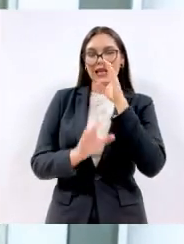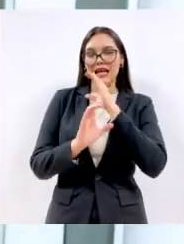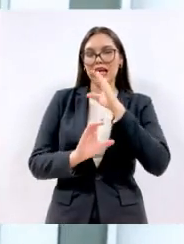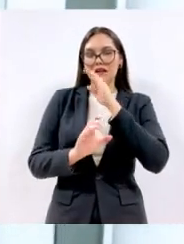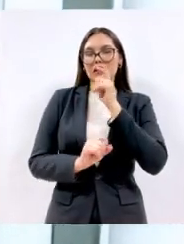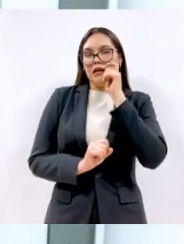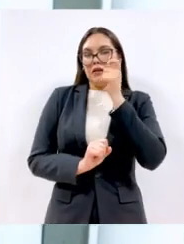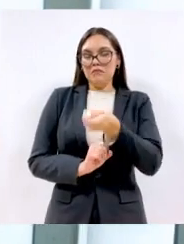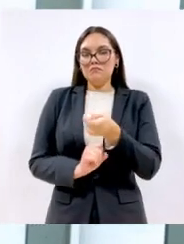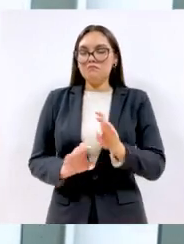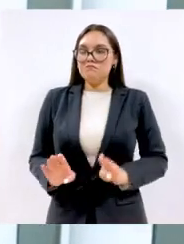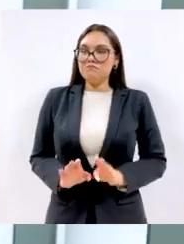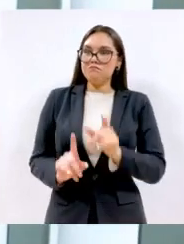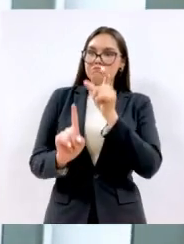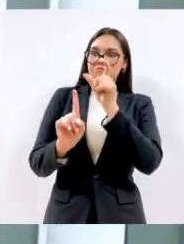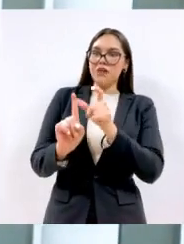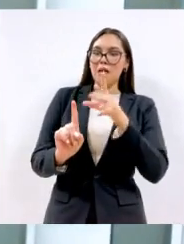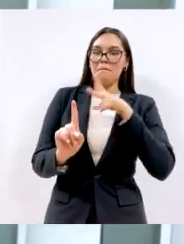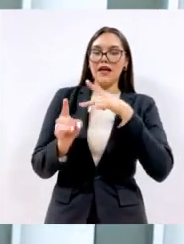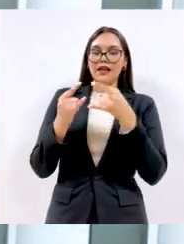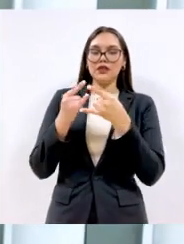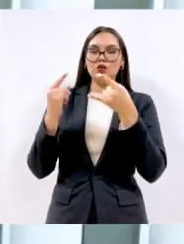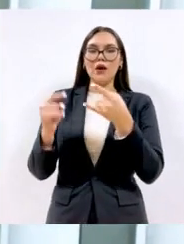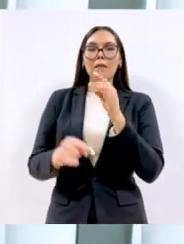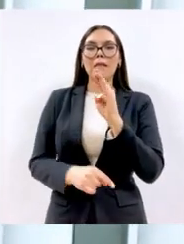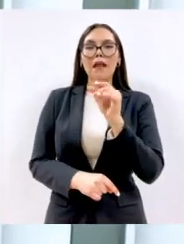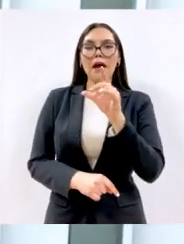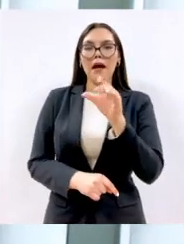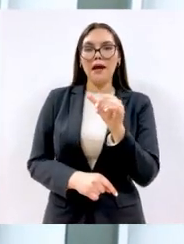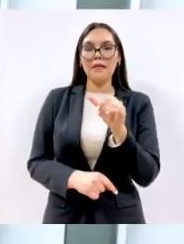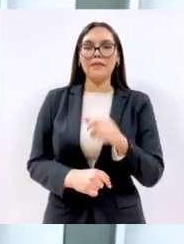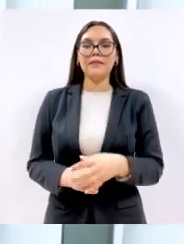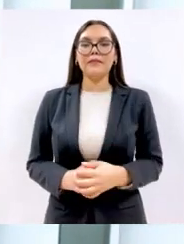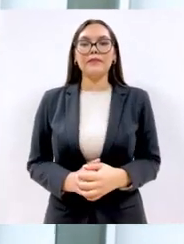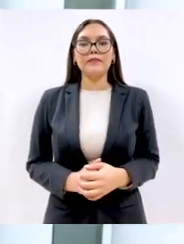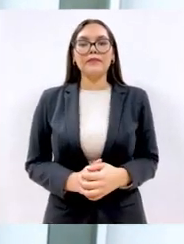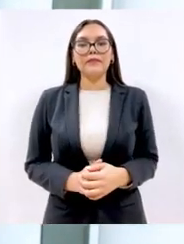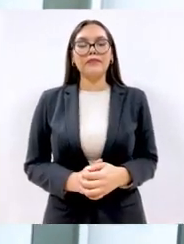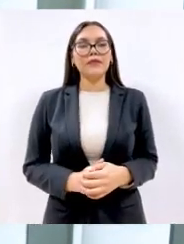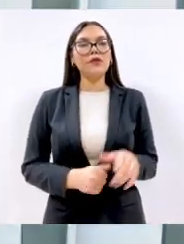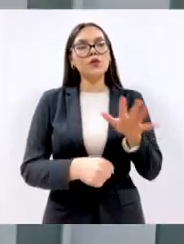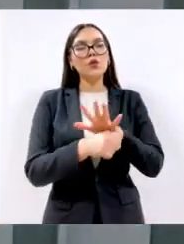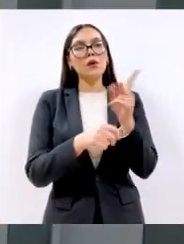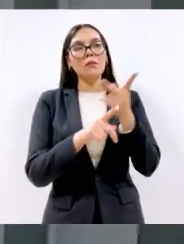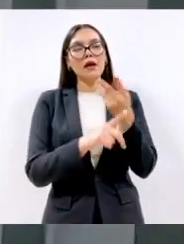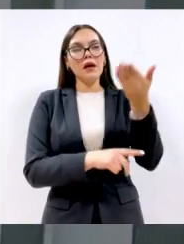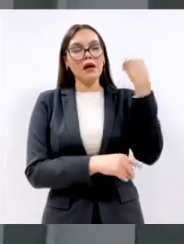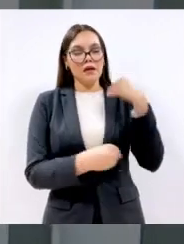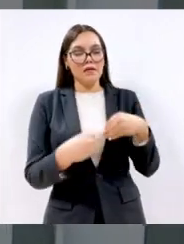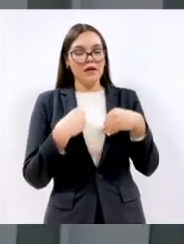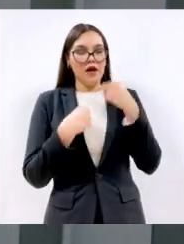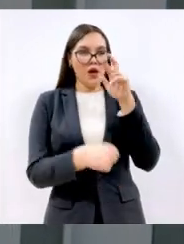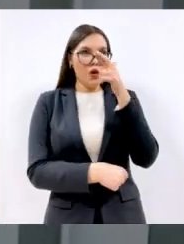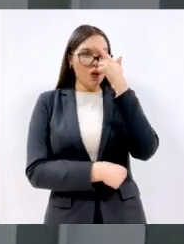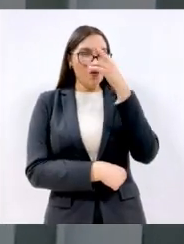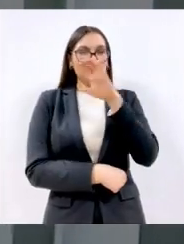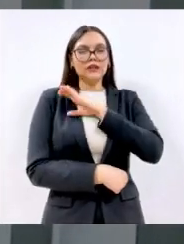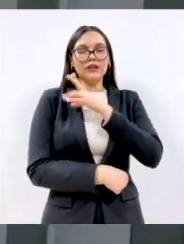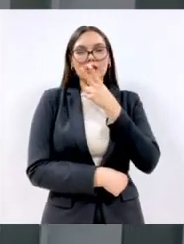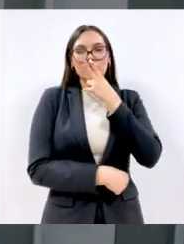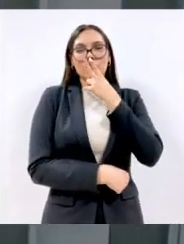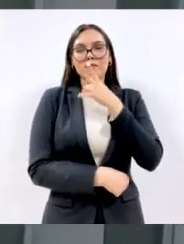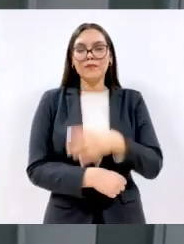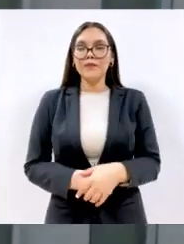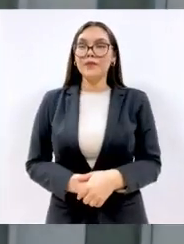Se llama Brindis y describe la historia que ha vivido Blanca Piña. ¿Qué momento de tu pasado recuerdas con